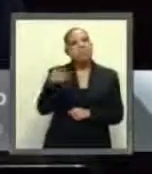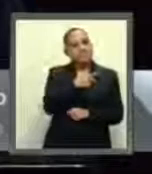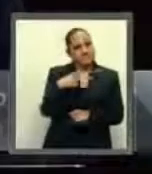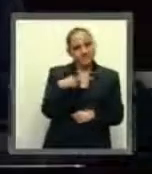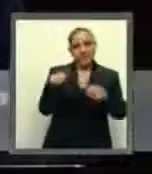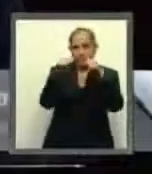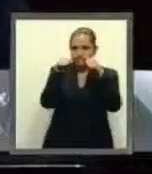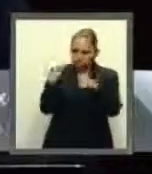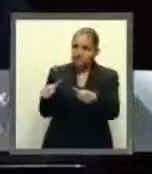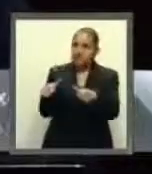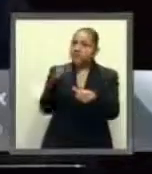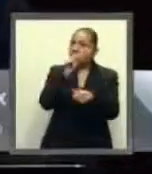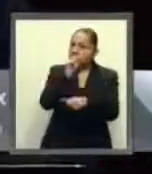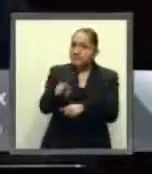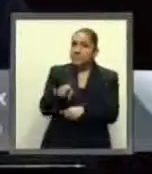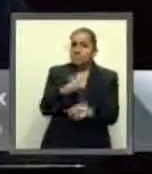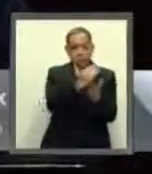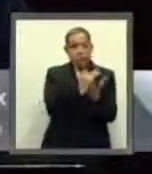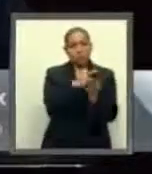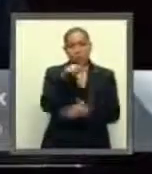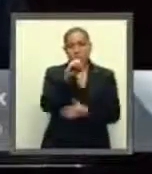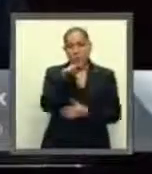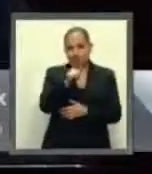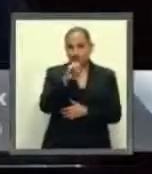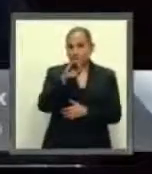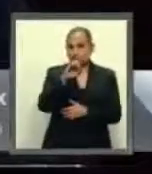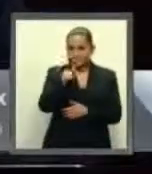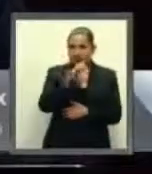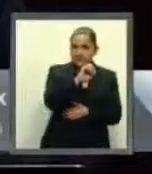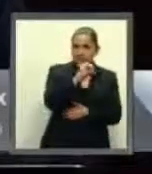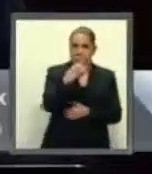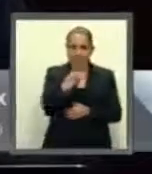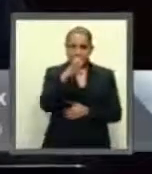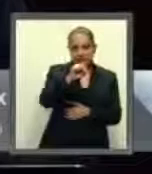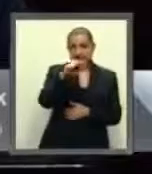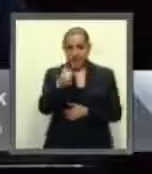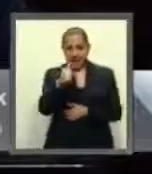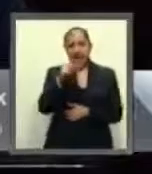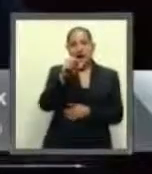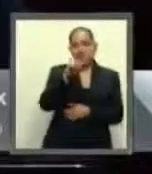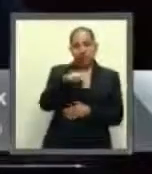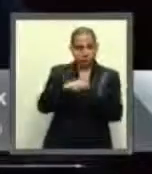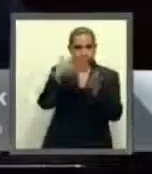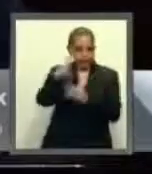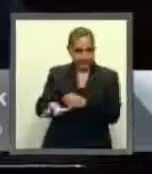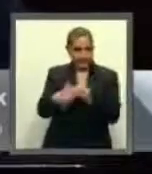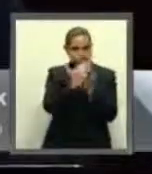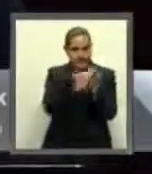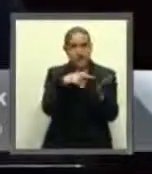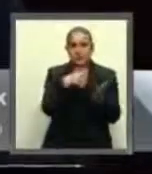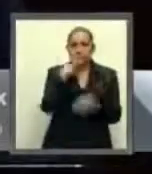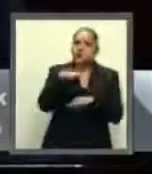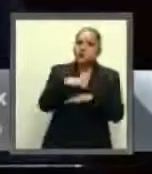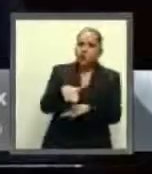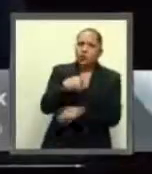términos de la norma oficial número 03 SSA 3 2010 que habla de la práctica de la